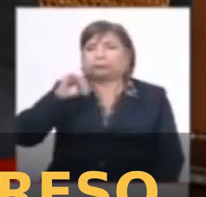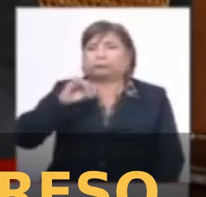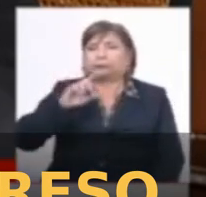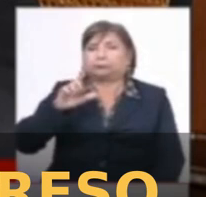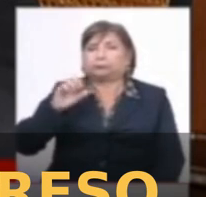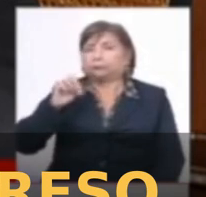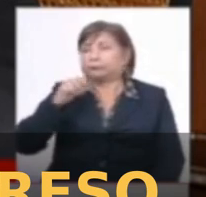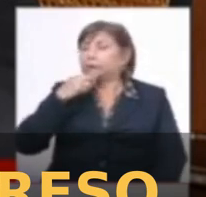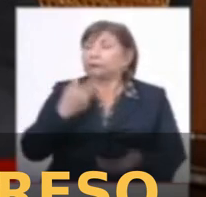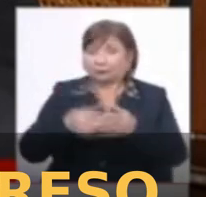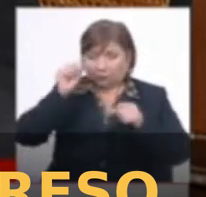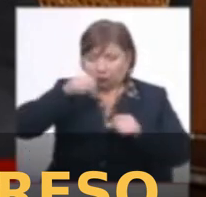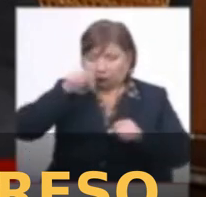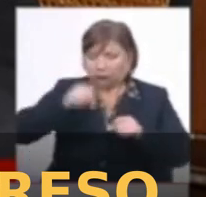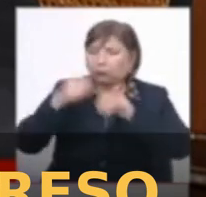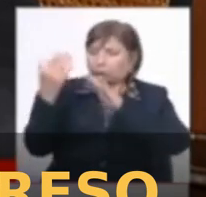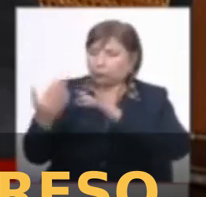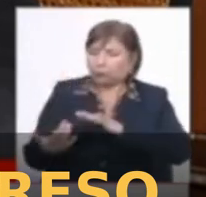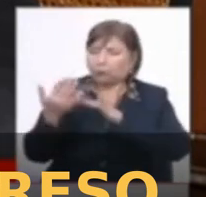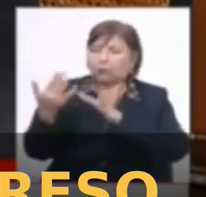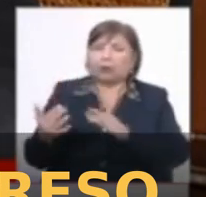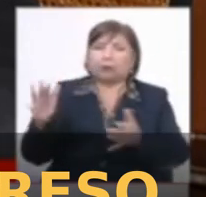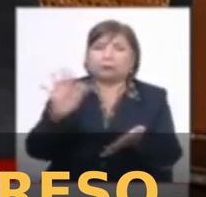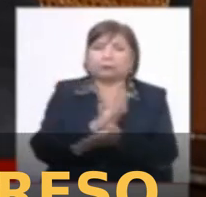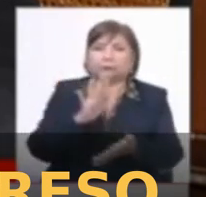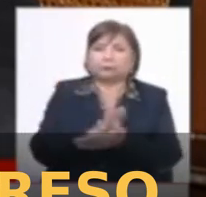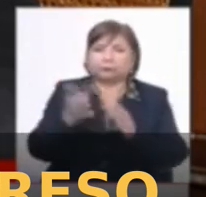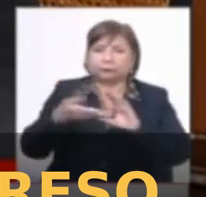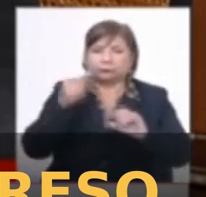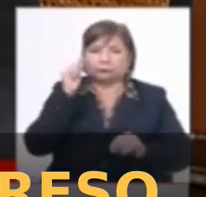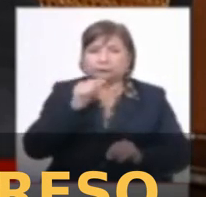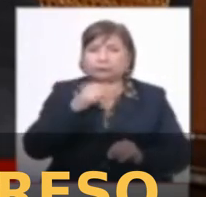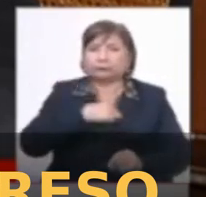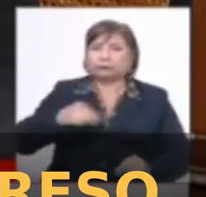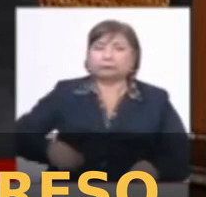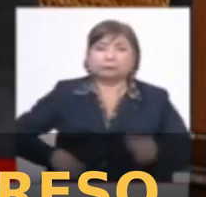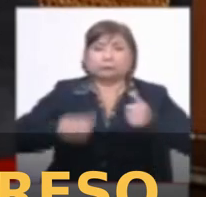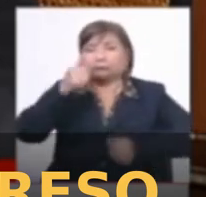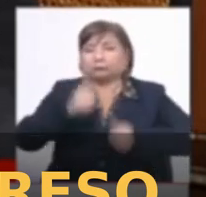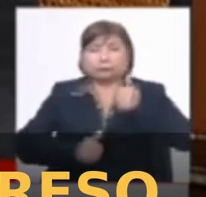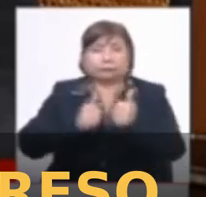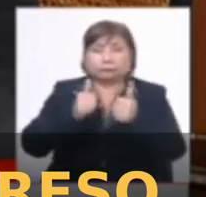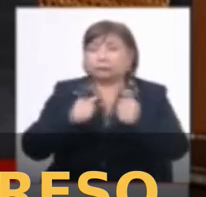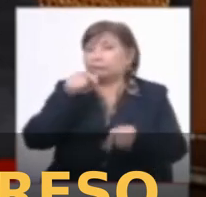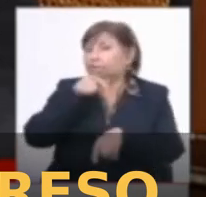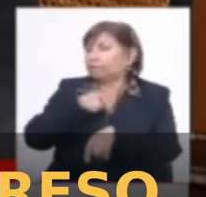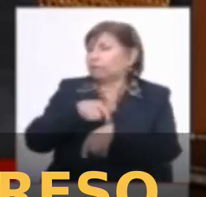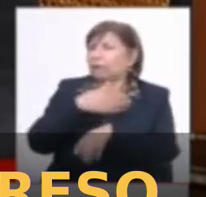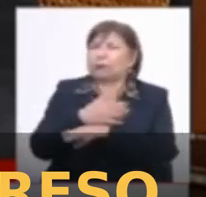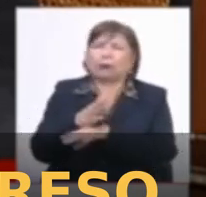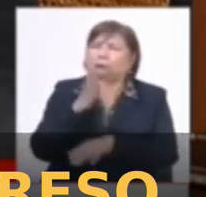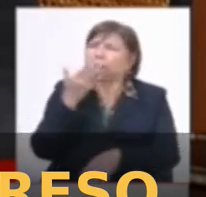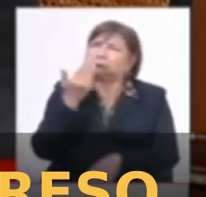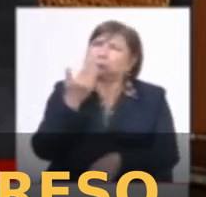ministro, pero sí estuve esperando un documento que pertenecía a ese ministerio, el cual en los momentos que pasaron, 15,